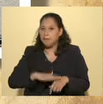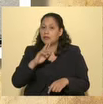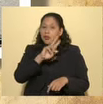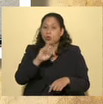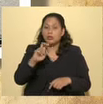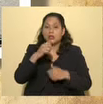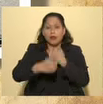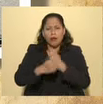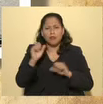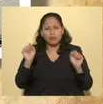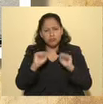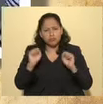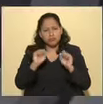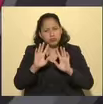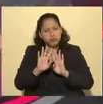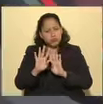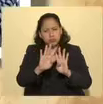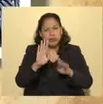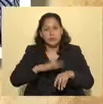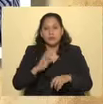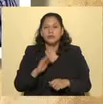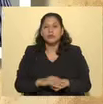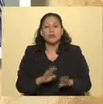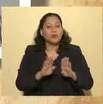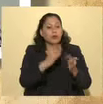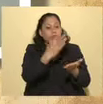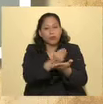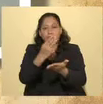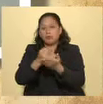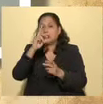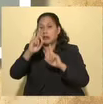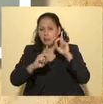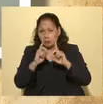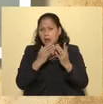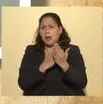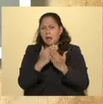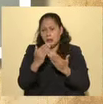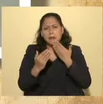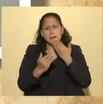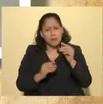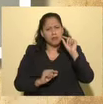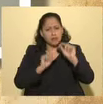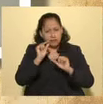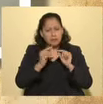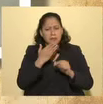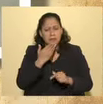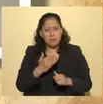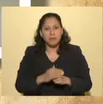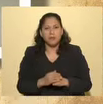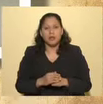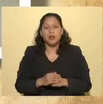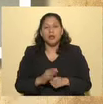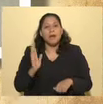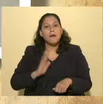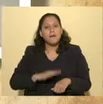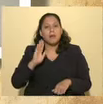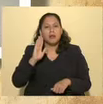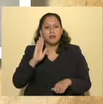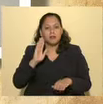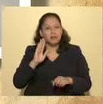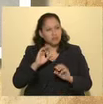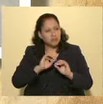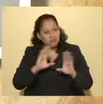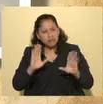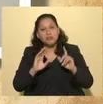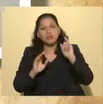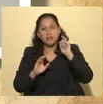al año tenemos. Wow. En infraestructura deportiva también hemos hecho avances importantes. Uno de los más claros,